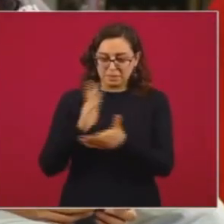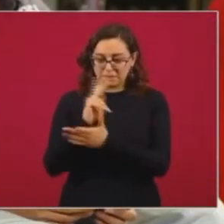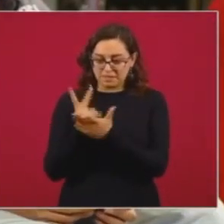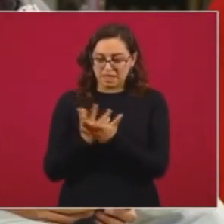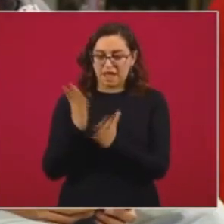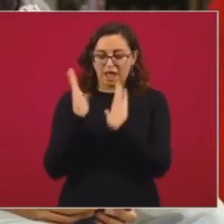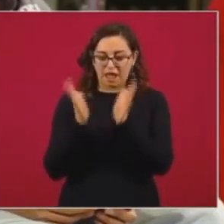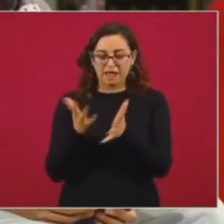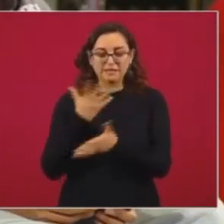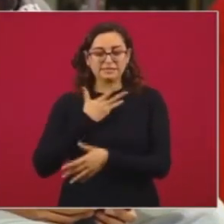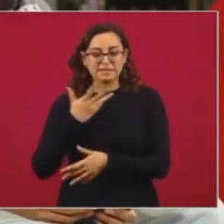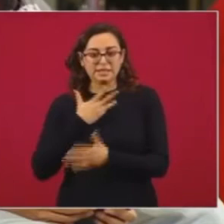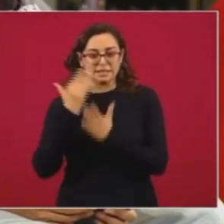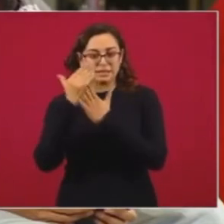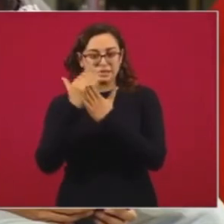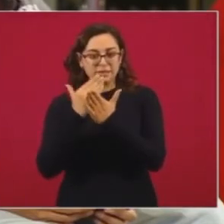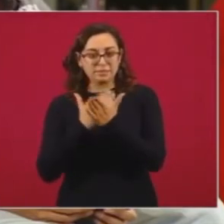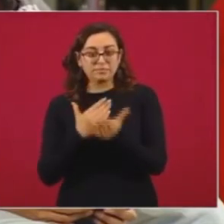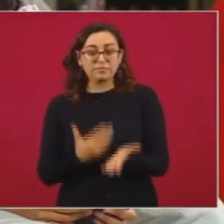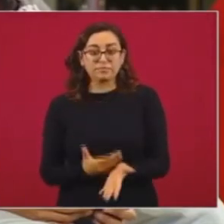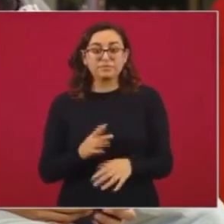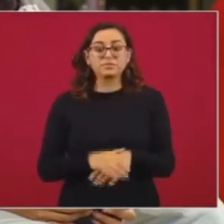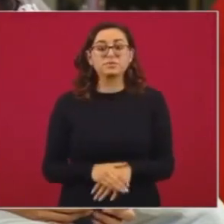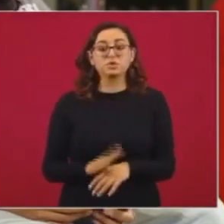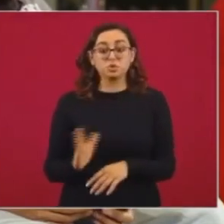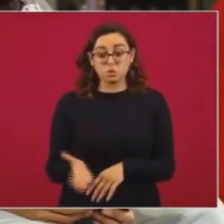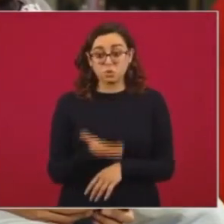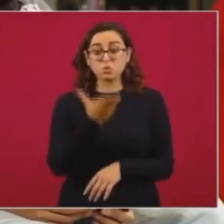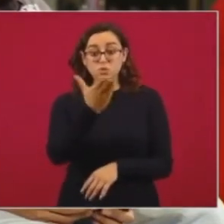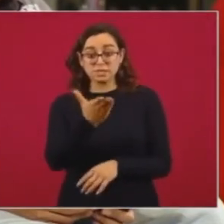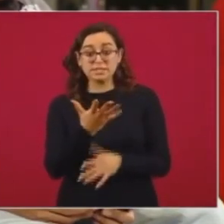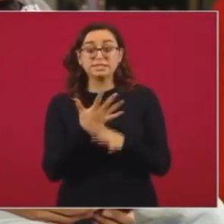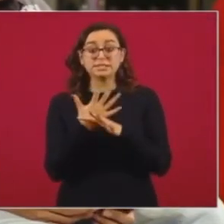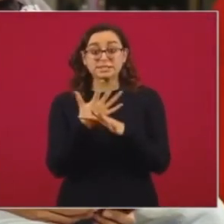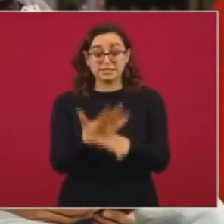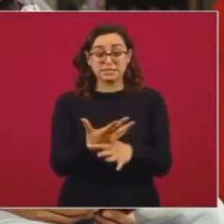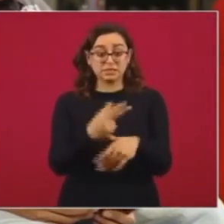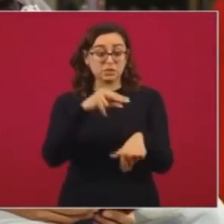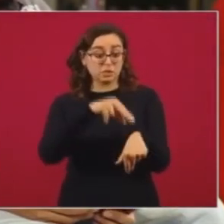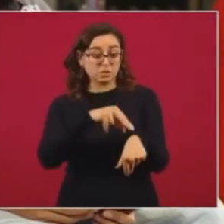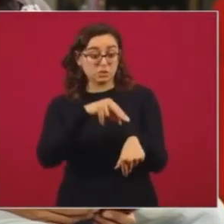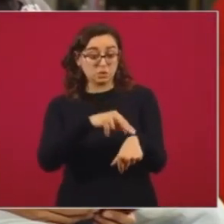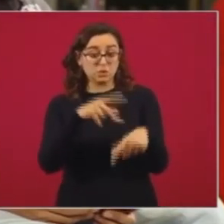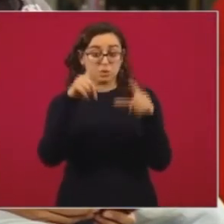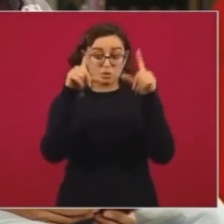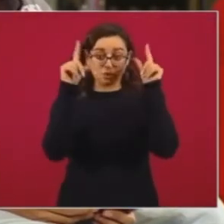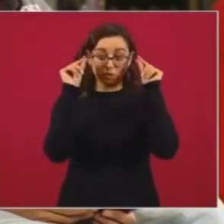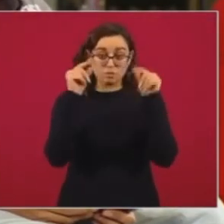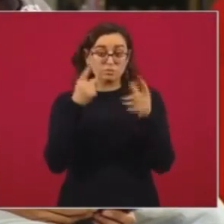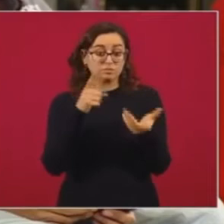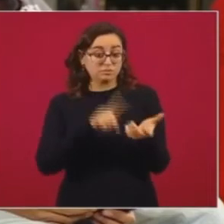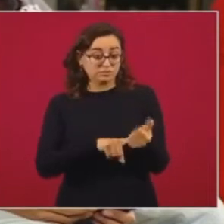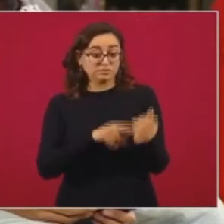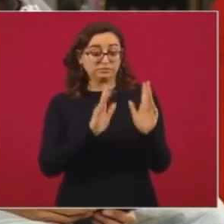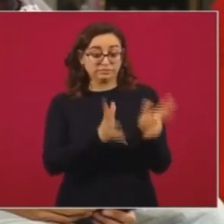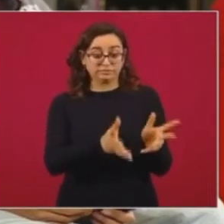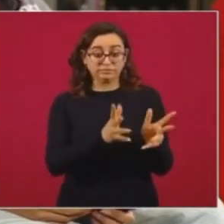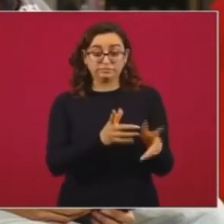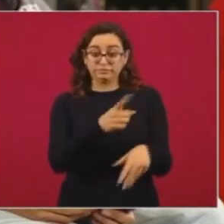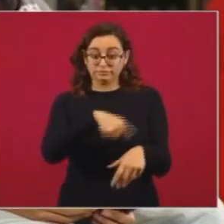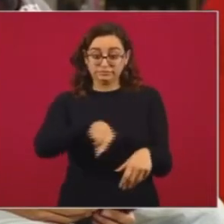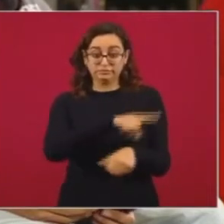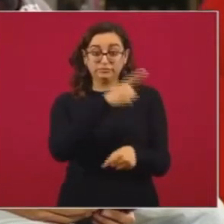última diapositiva que serán los trabajadores de salud quienes reciban primero. ¿A qué voy? El día de hoy que Jalisco supera las 5,000